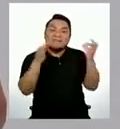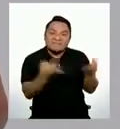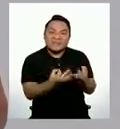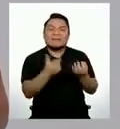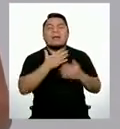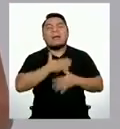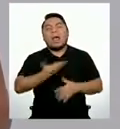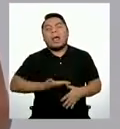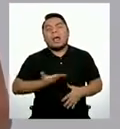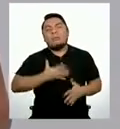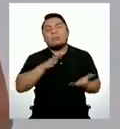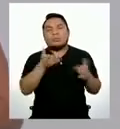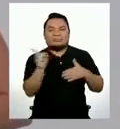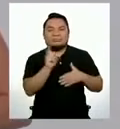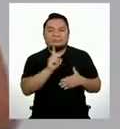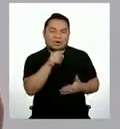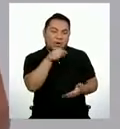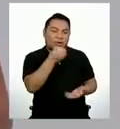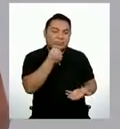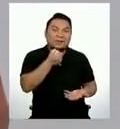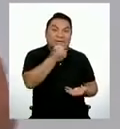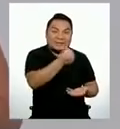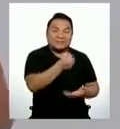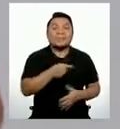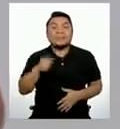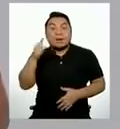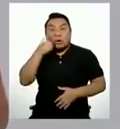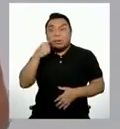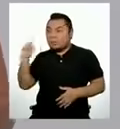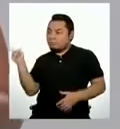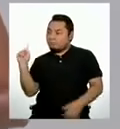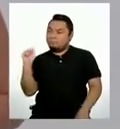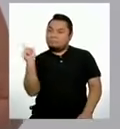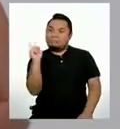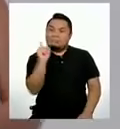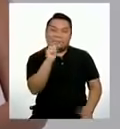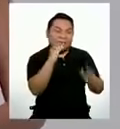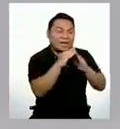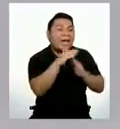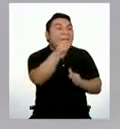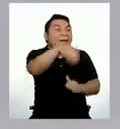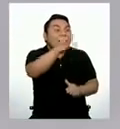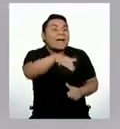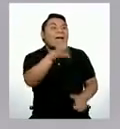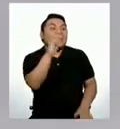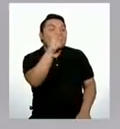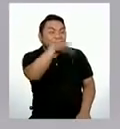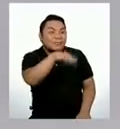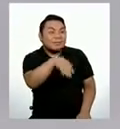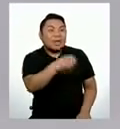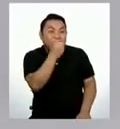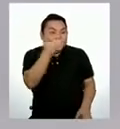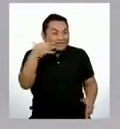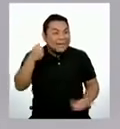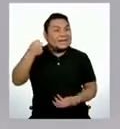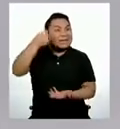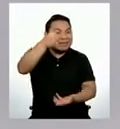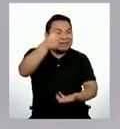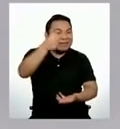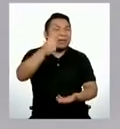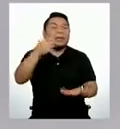no pase hambre. ¡Esposa! ¡Esposa! ¡Tenemos para comer! Gritó llegando a casa